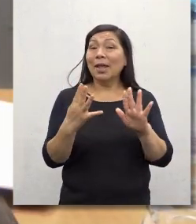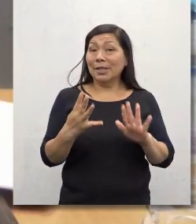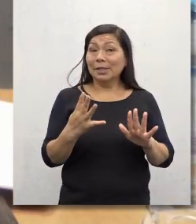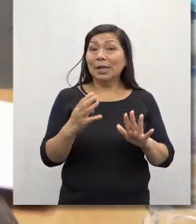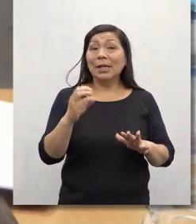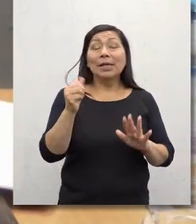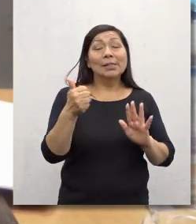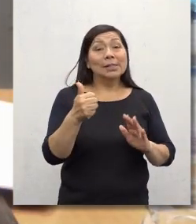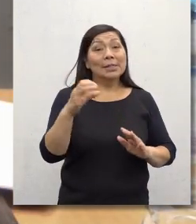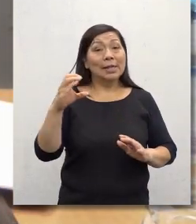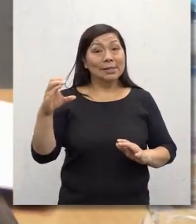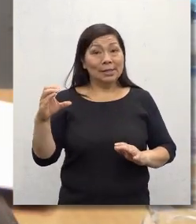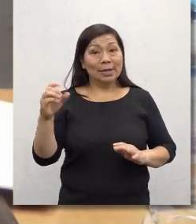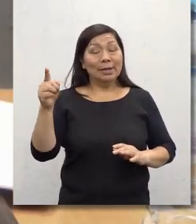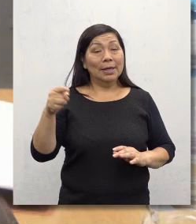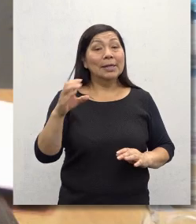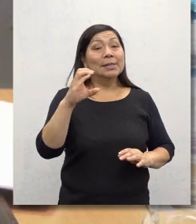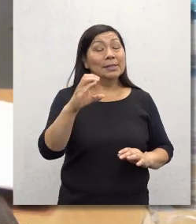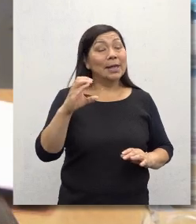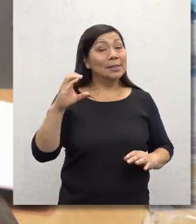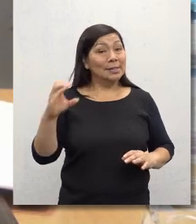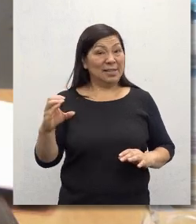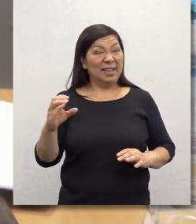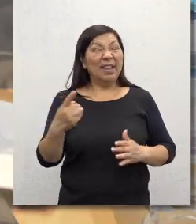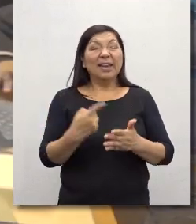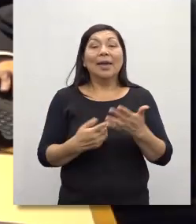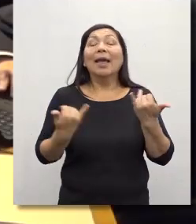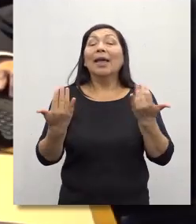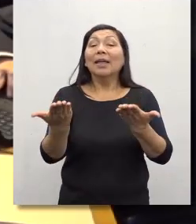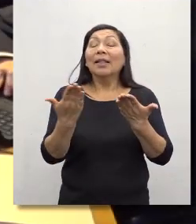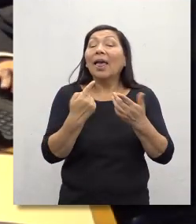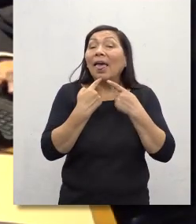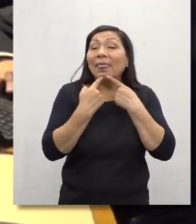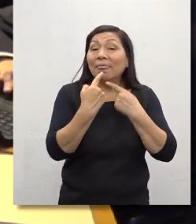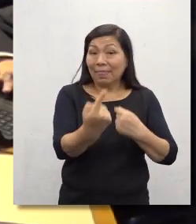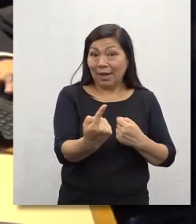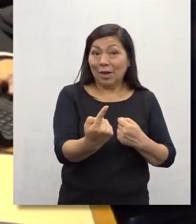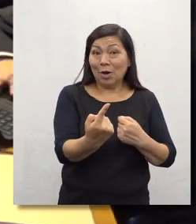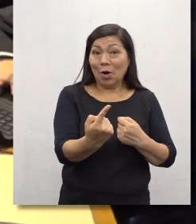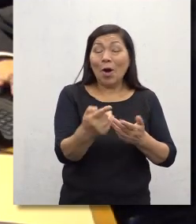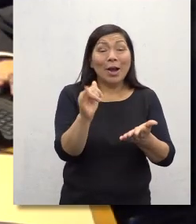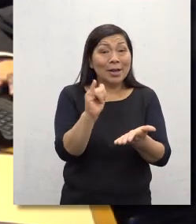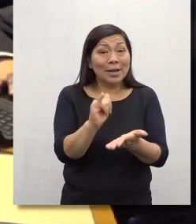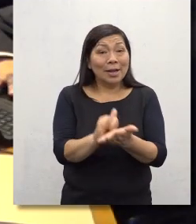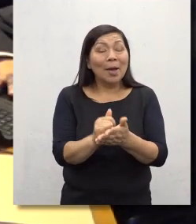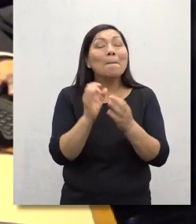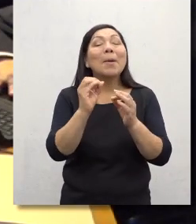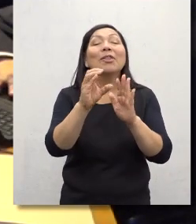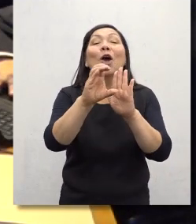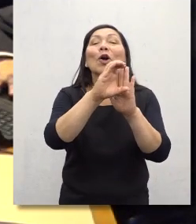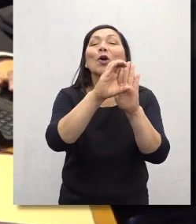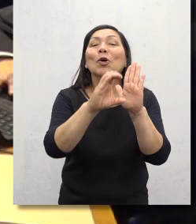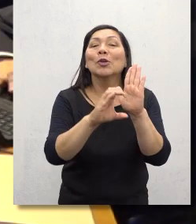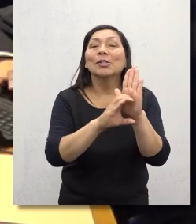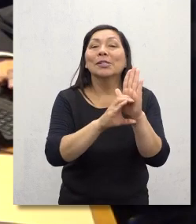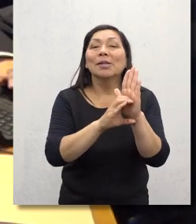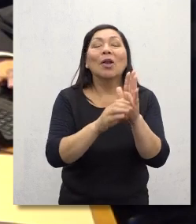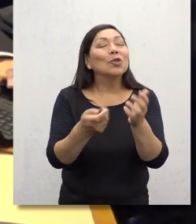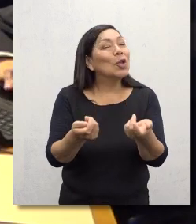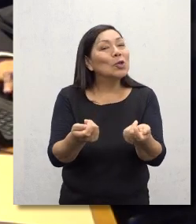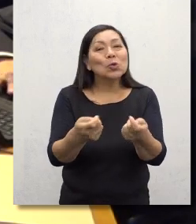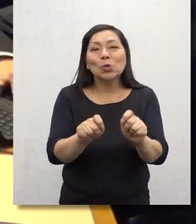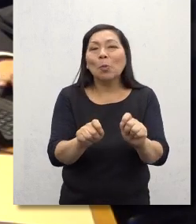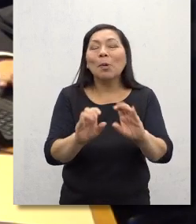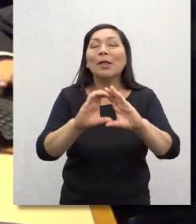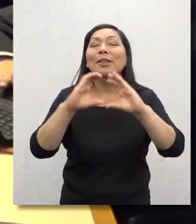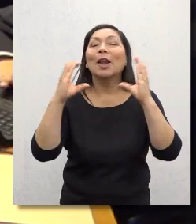0006-2019 CC/TC. En ese sentido, indicó que se ha considerado constitucional el acto de disolución